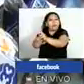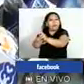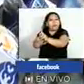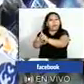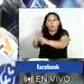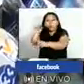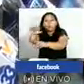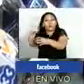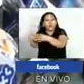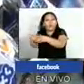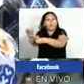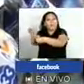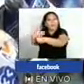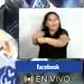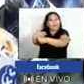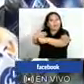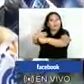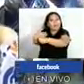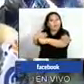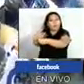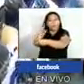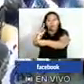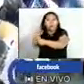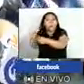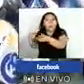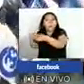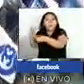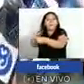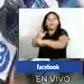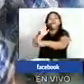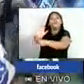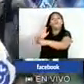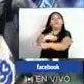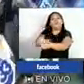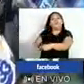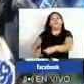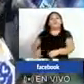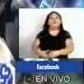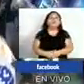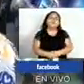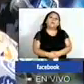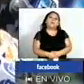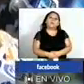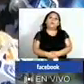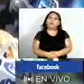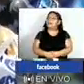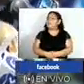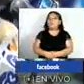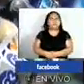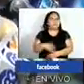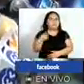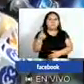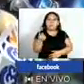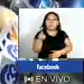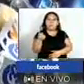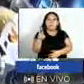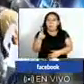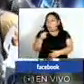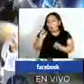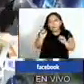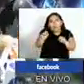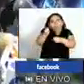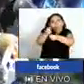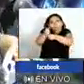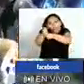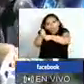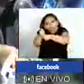un partido político privativo, de una persona que esté en la presidencia. El liderazgo de la policía está manoseado. En este